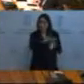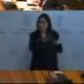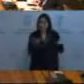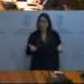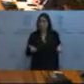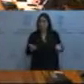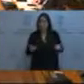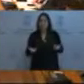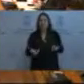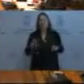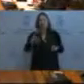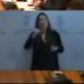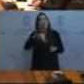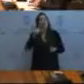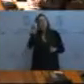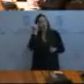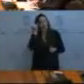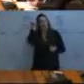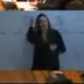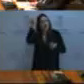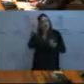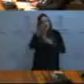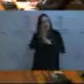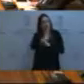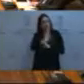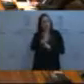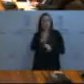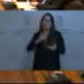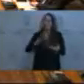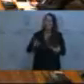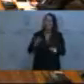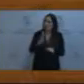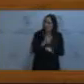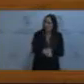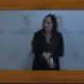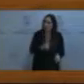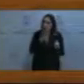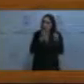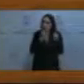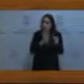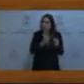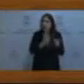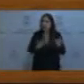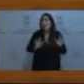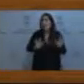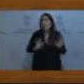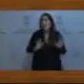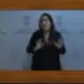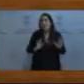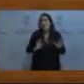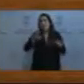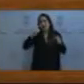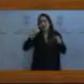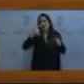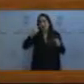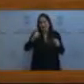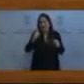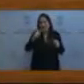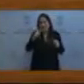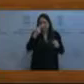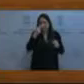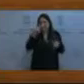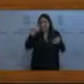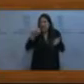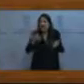se traen iniciativas, se traen mociones, pero el verdadero interés de todo esto está en